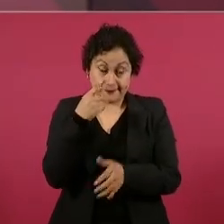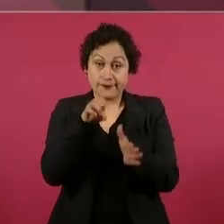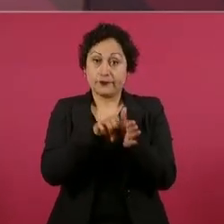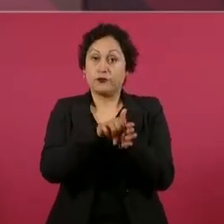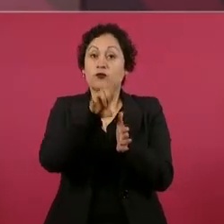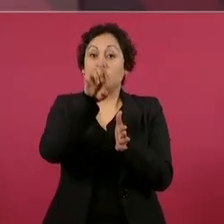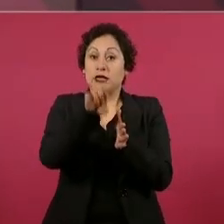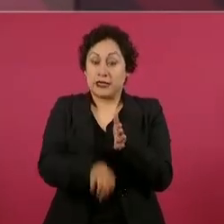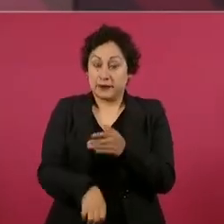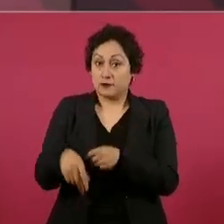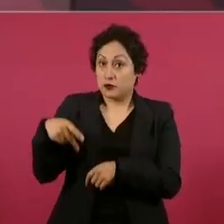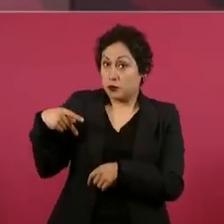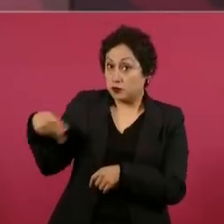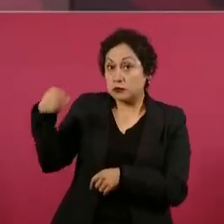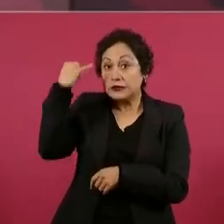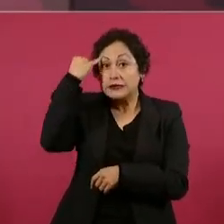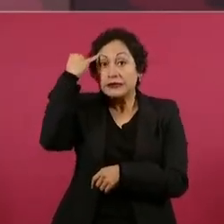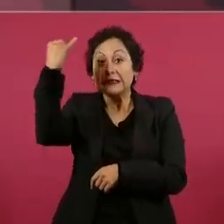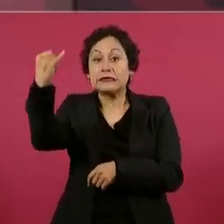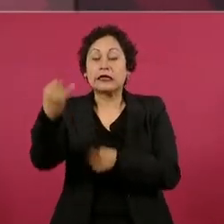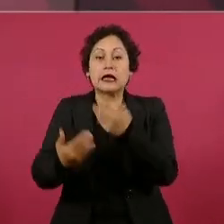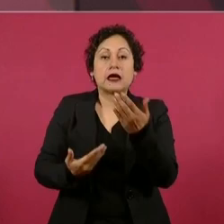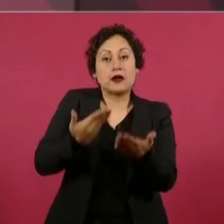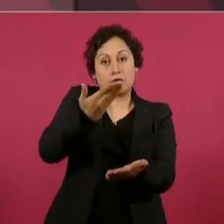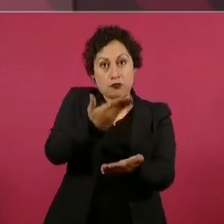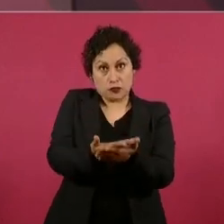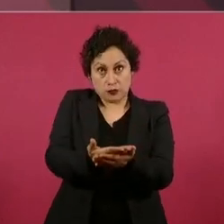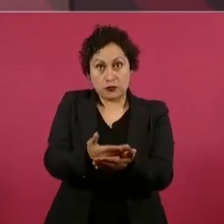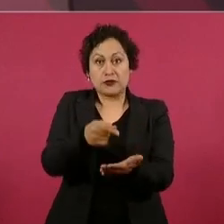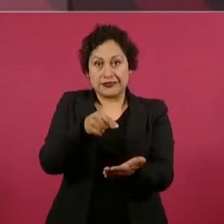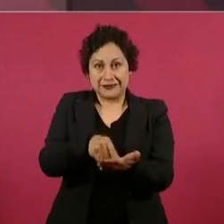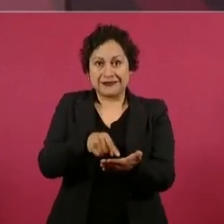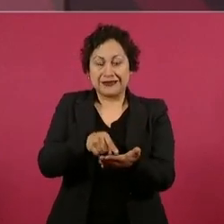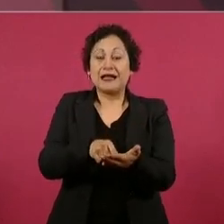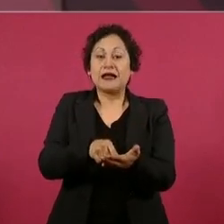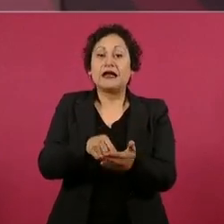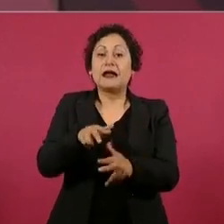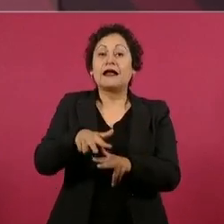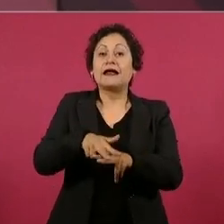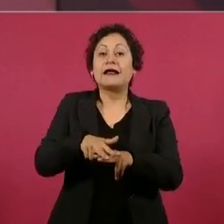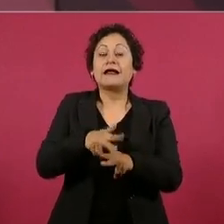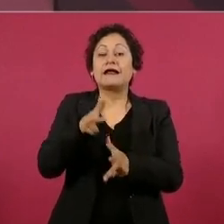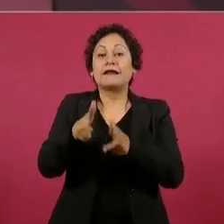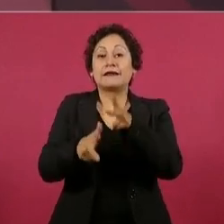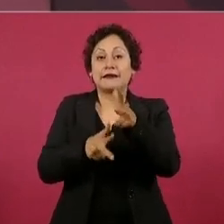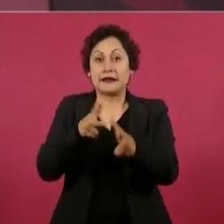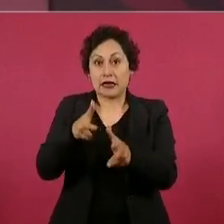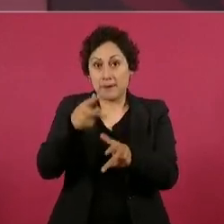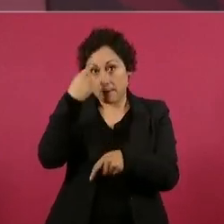su plan de construir los trenes de pasajeros hacia el norte